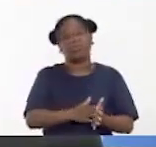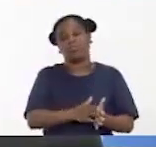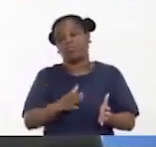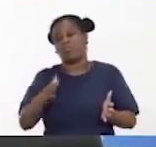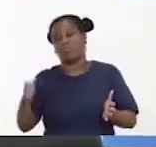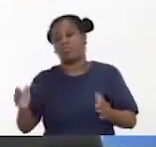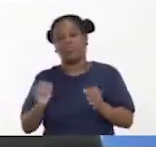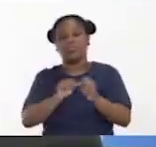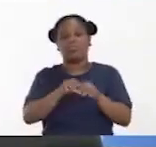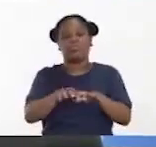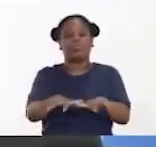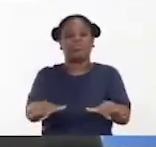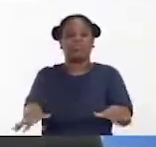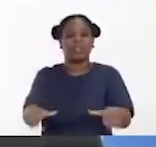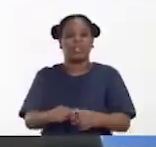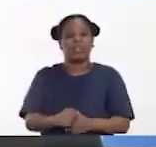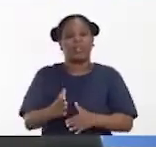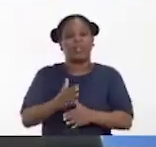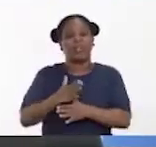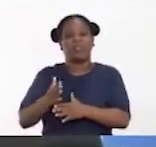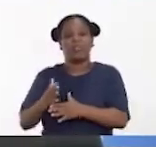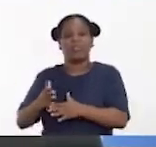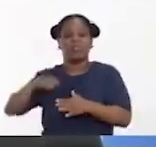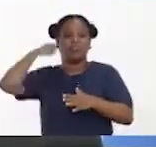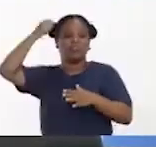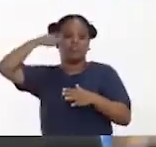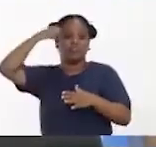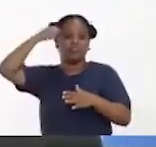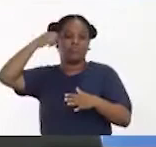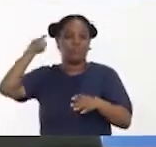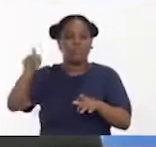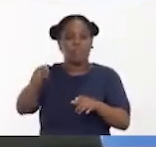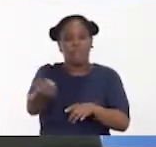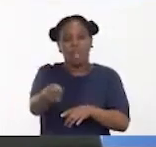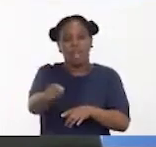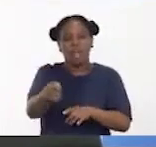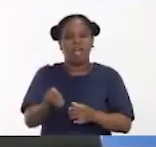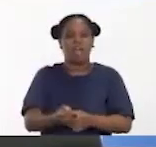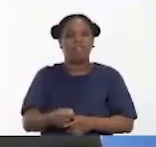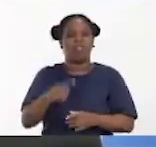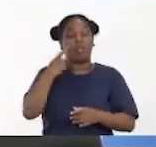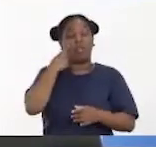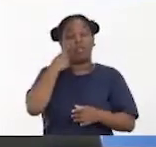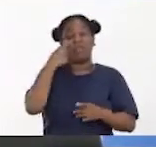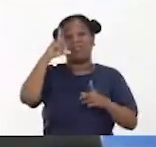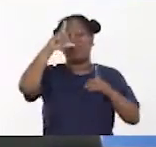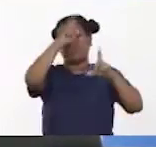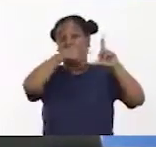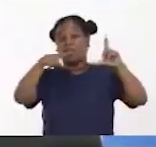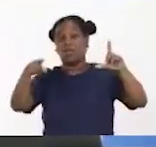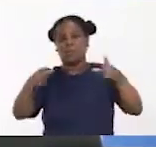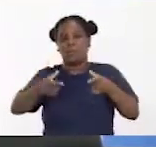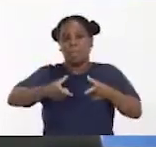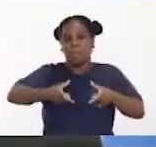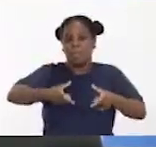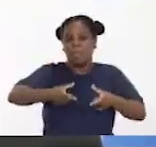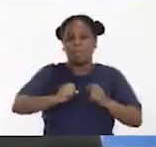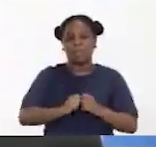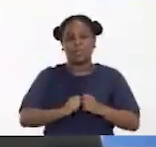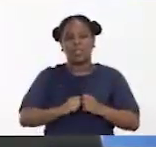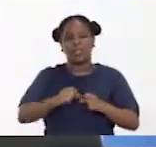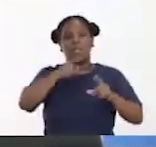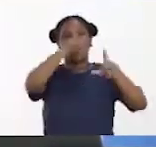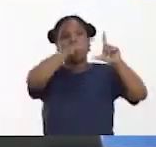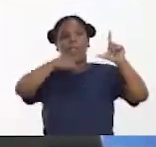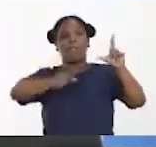días que estamos transitando por esta epidemia. En los distintos medios han salido gráficos de pastel, han salido